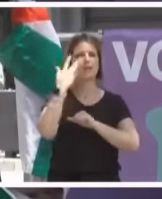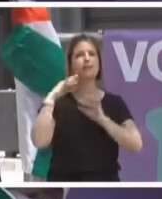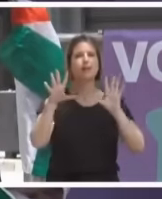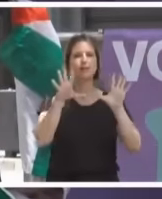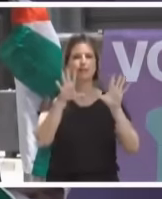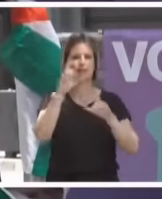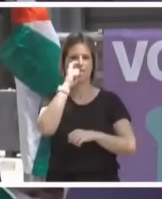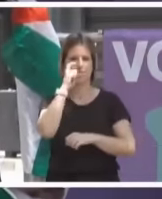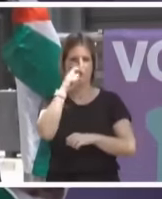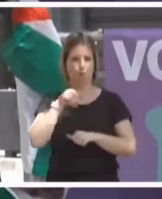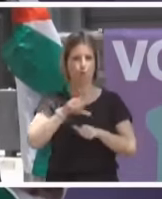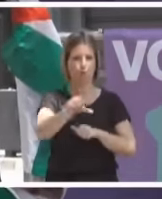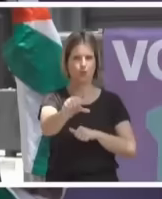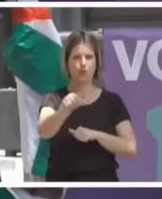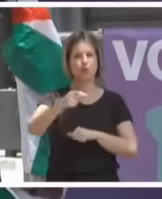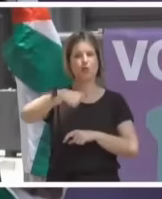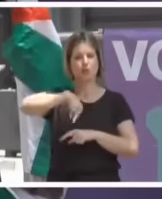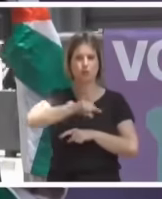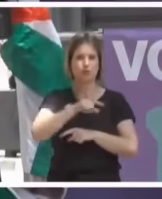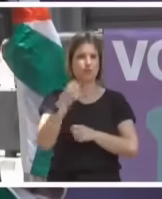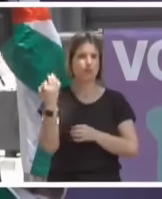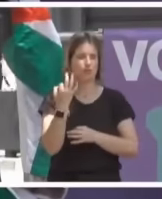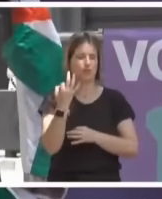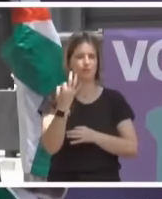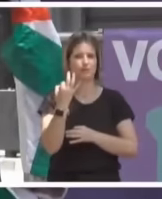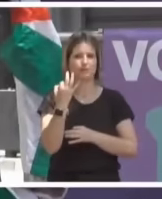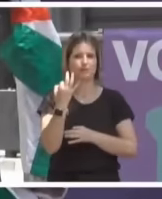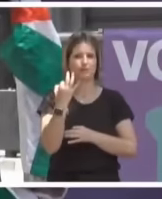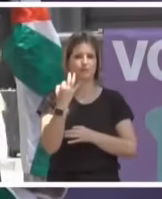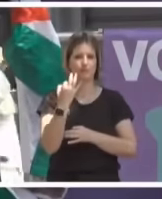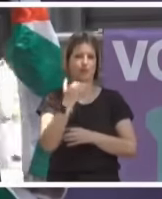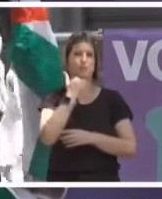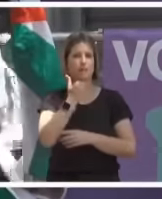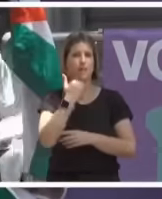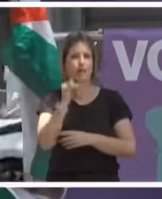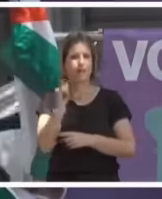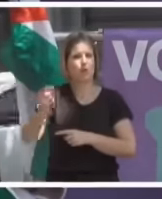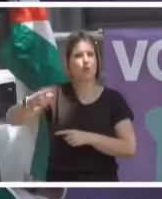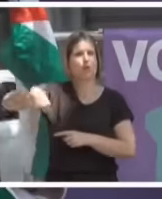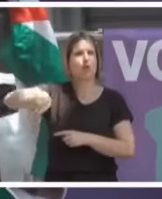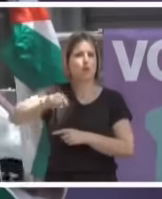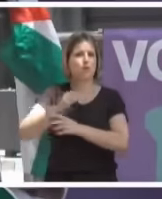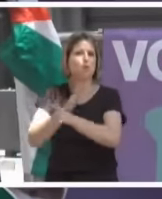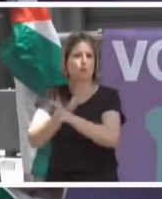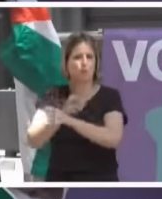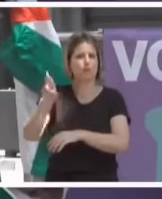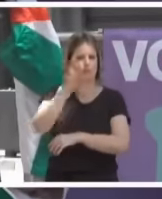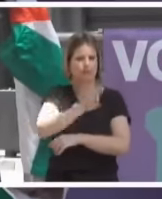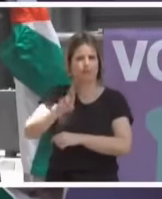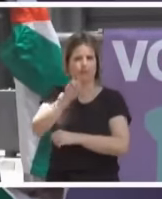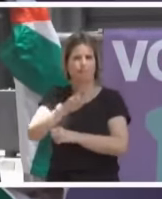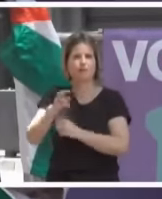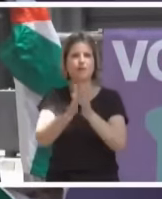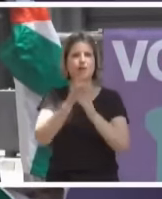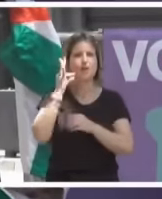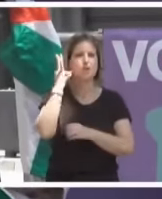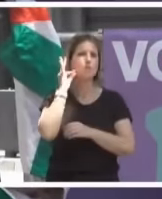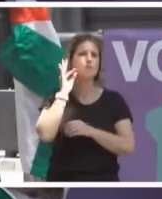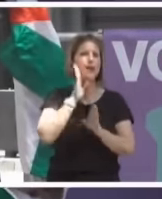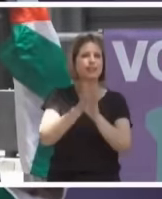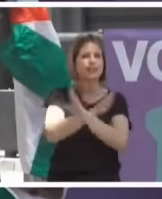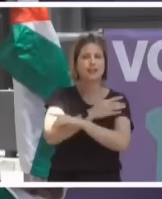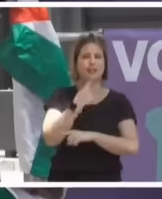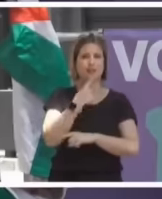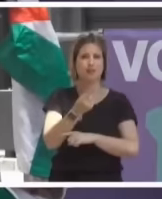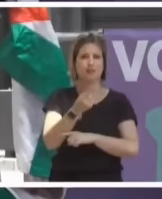junio. Lo que nos disputamos básicamente, que es lo que con lo que juegan ellos, y lo llevamos repitiendo, lo han repetido nuestros compañeros antes,